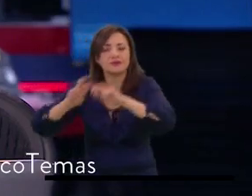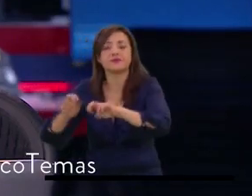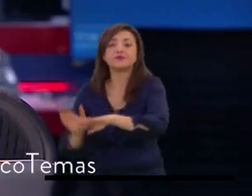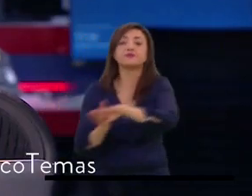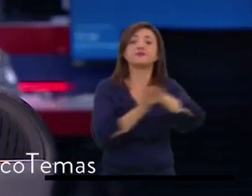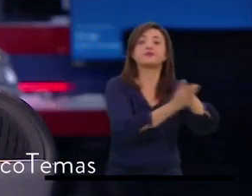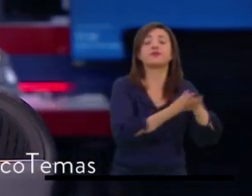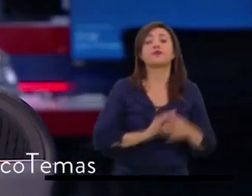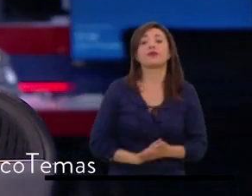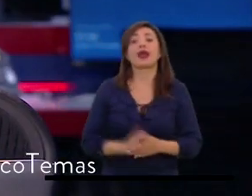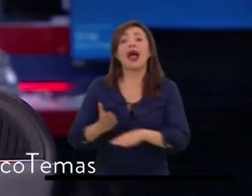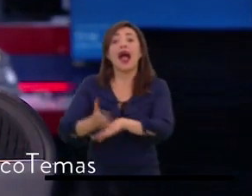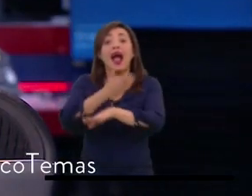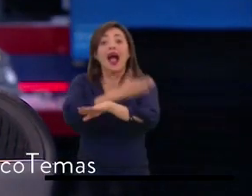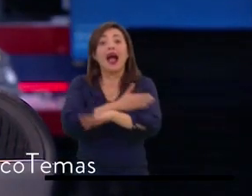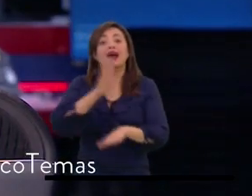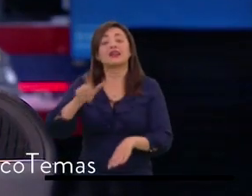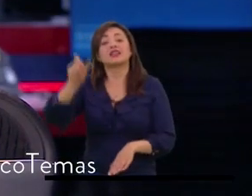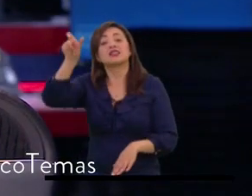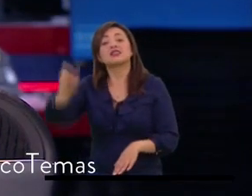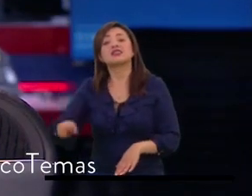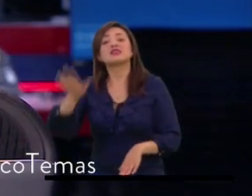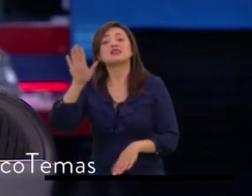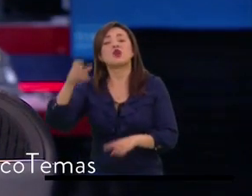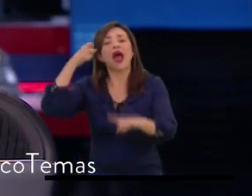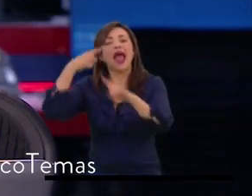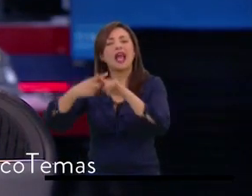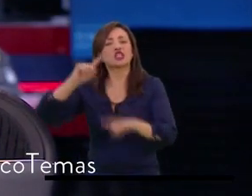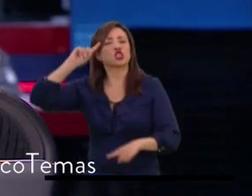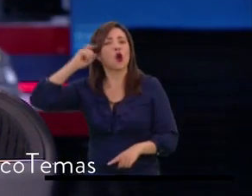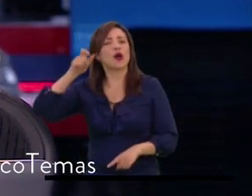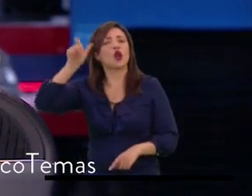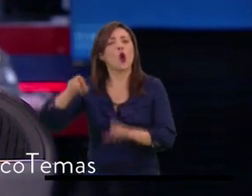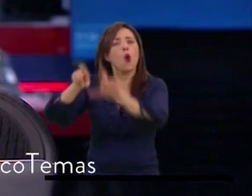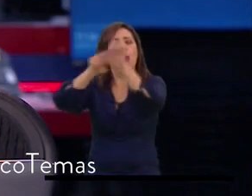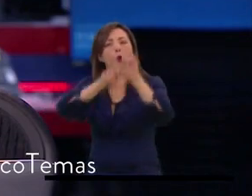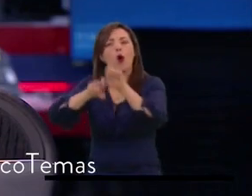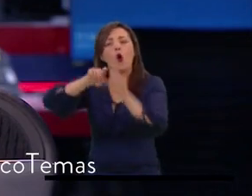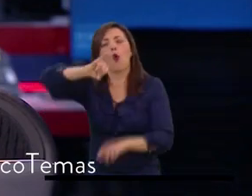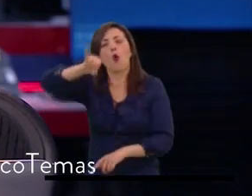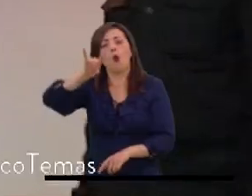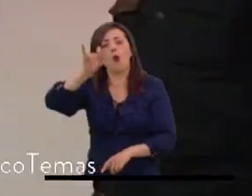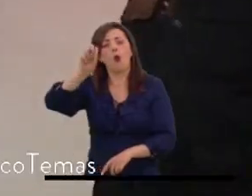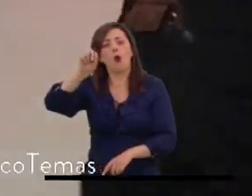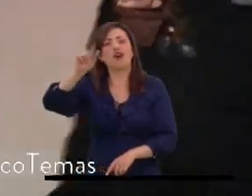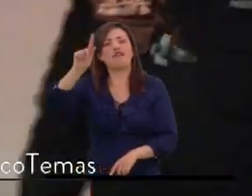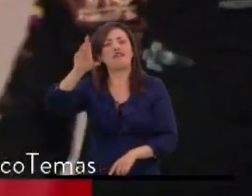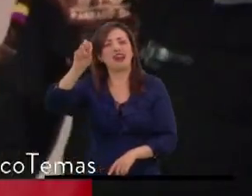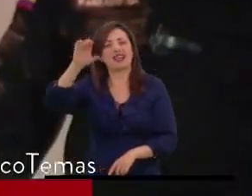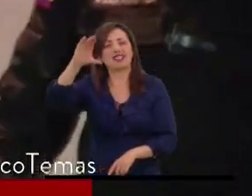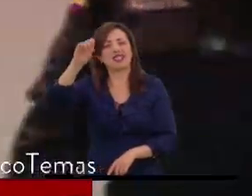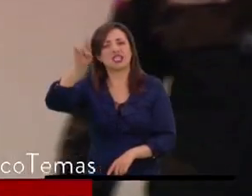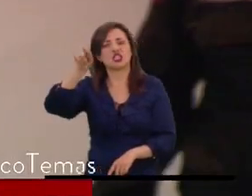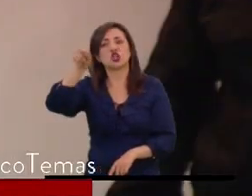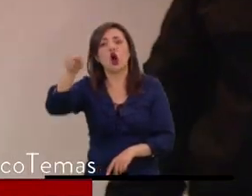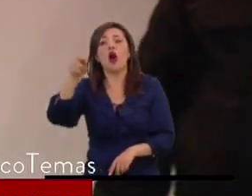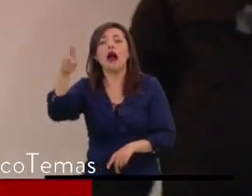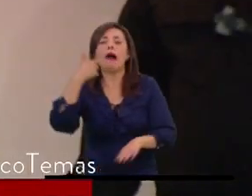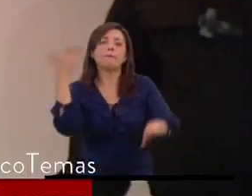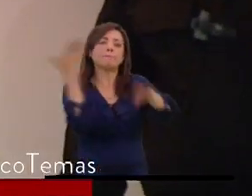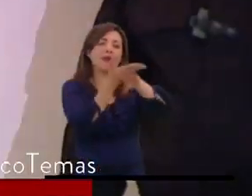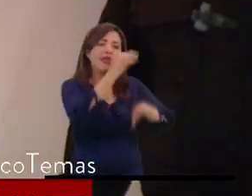La JEP rechazó la solicitud de sometimiento a ese tribunal del exgobernador de La Guajira, Juan Francisco Quico Gómez, condenado por homicidio.